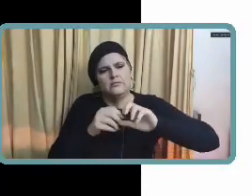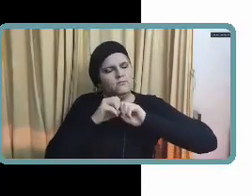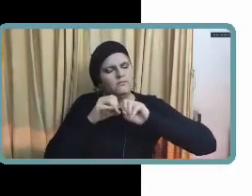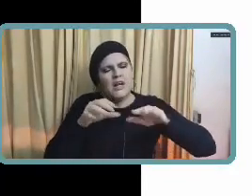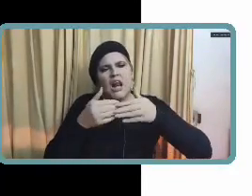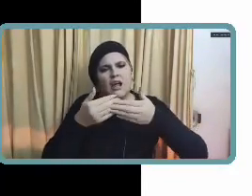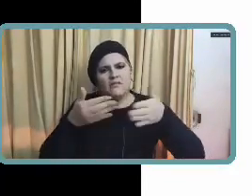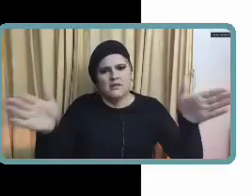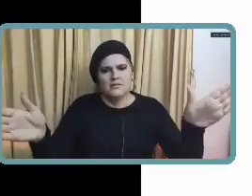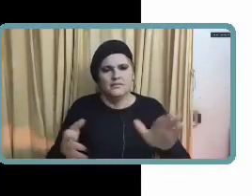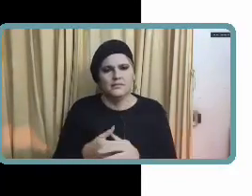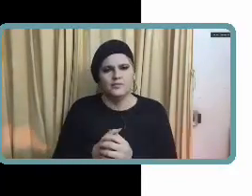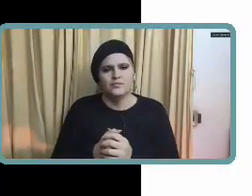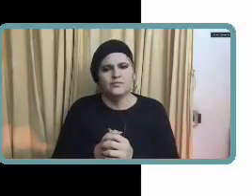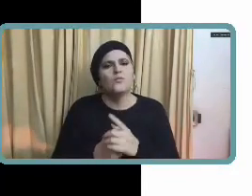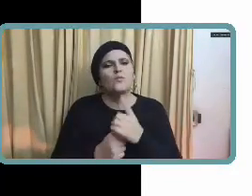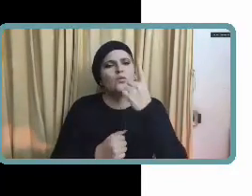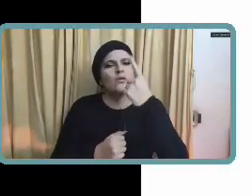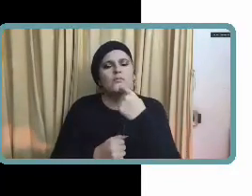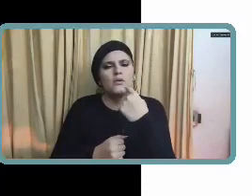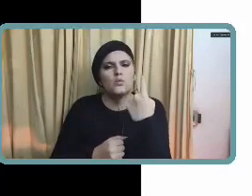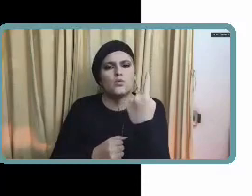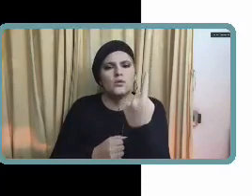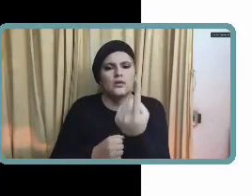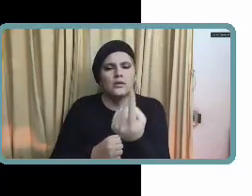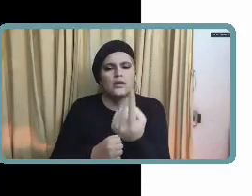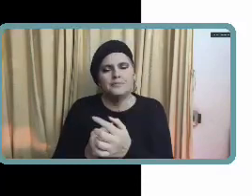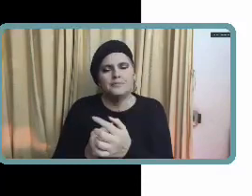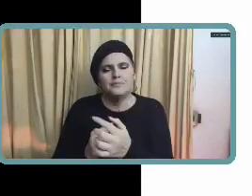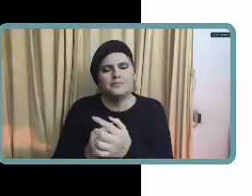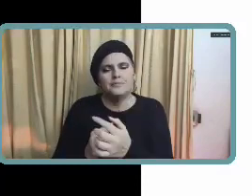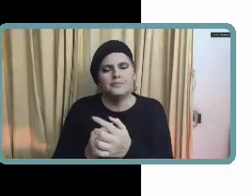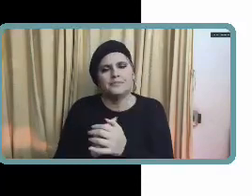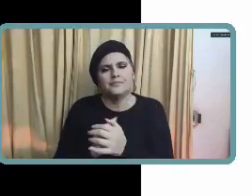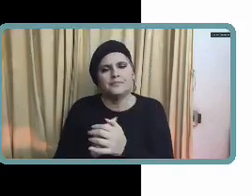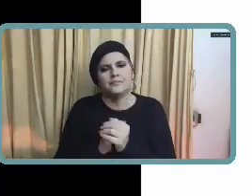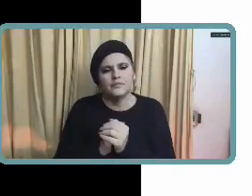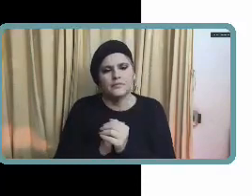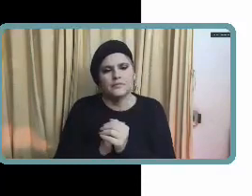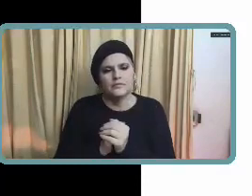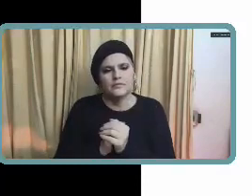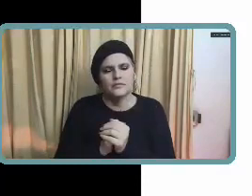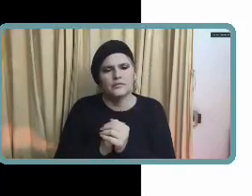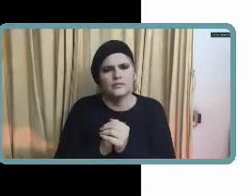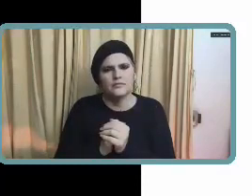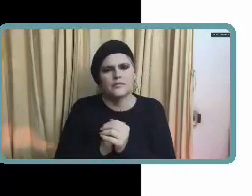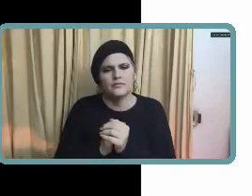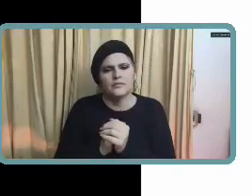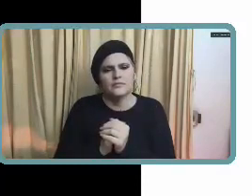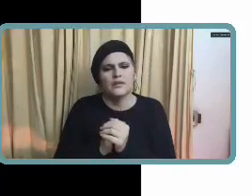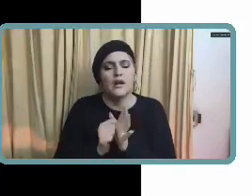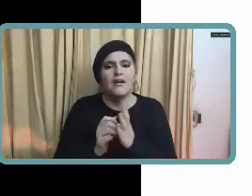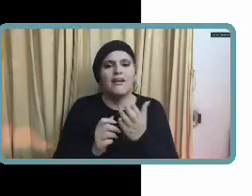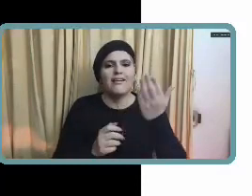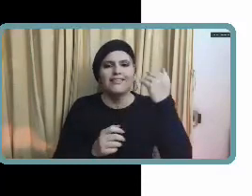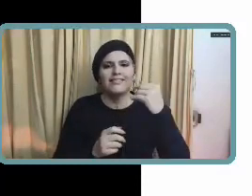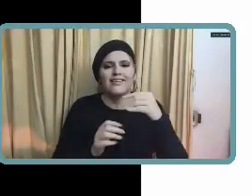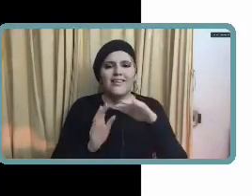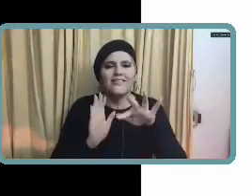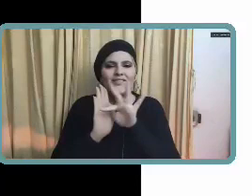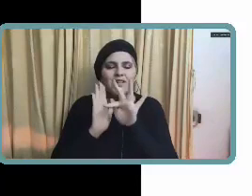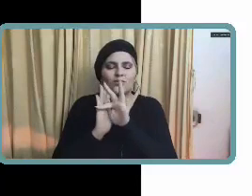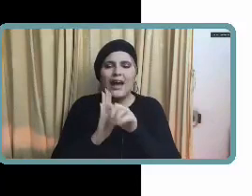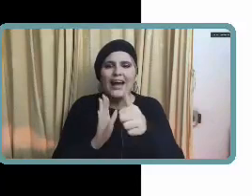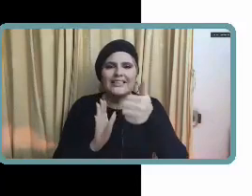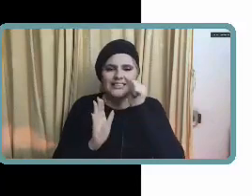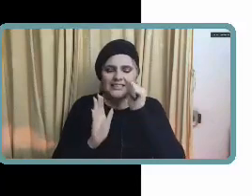Y una pregunta, digamos, porque hicimos yo a raíz de las preguntas del Facebook Live de ayer y todas